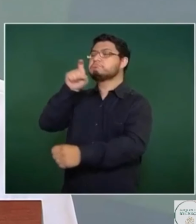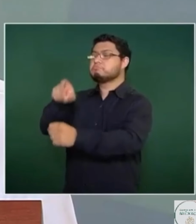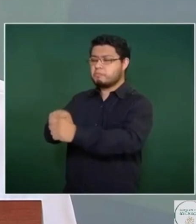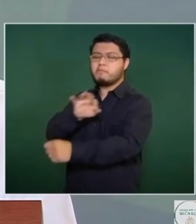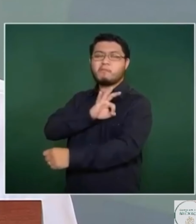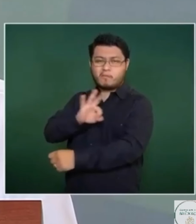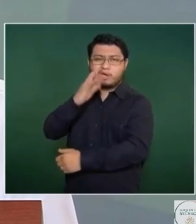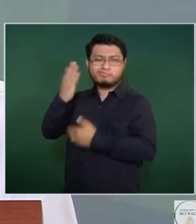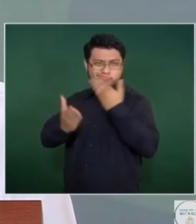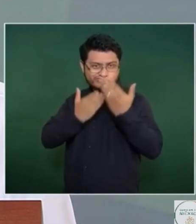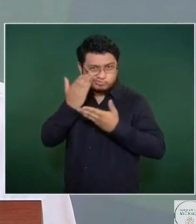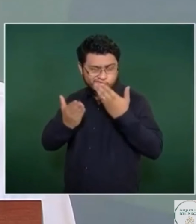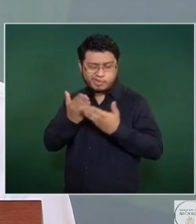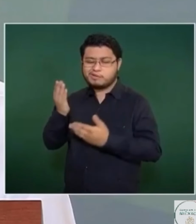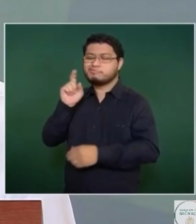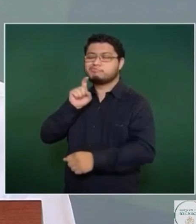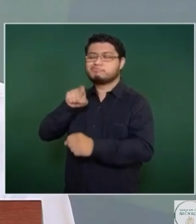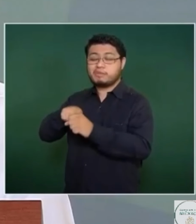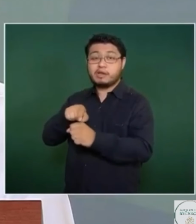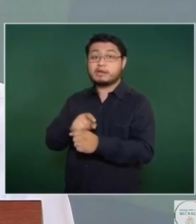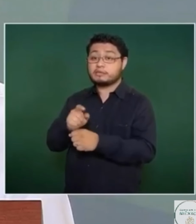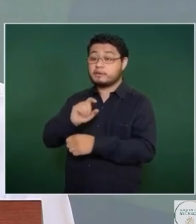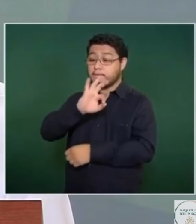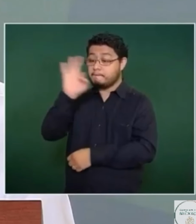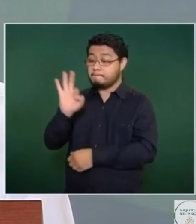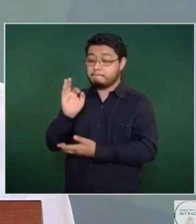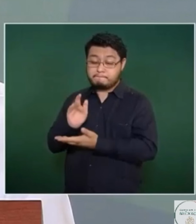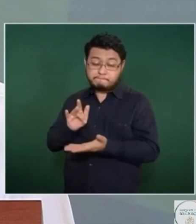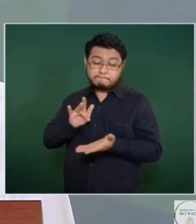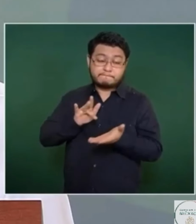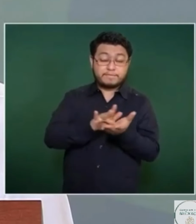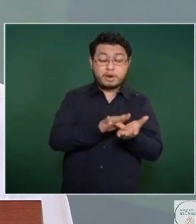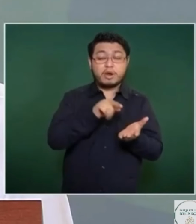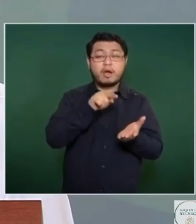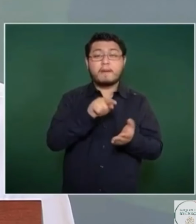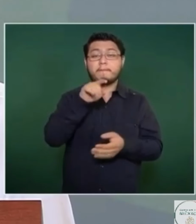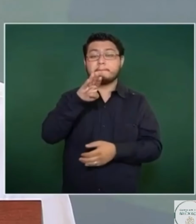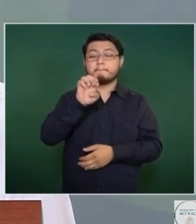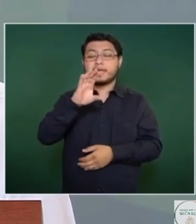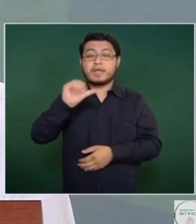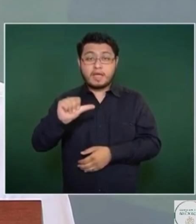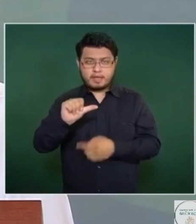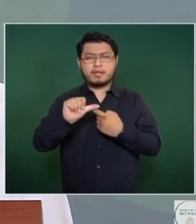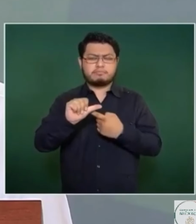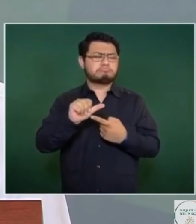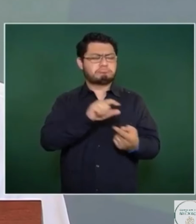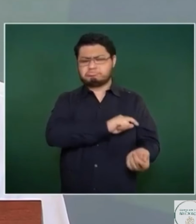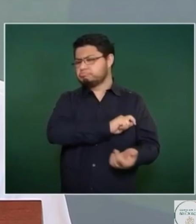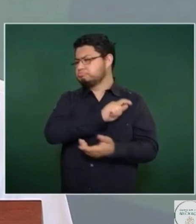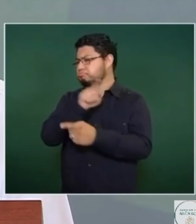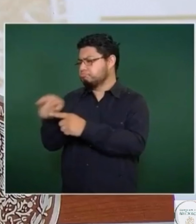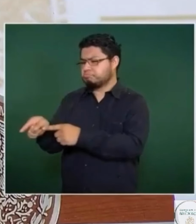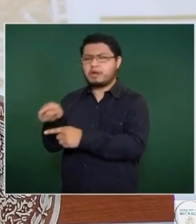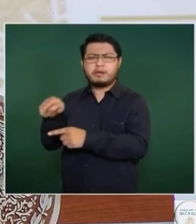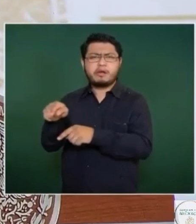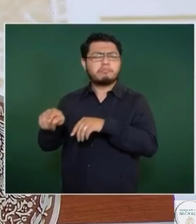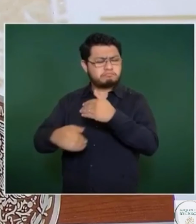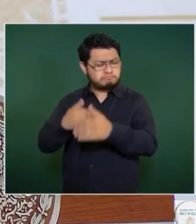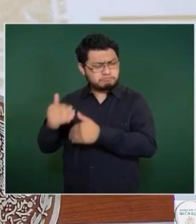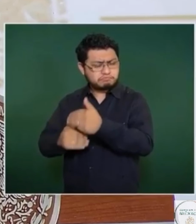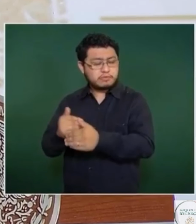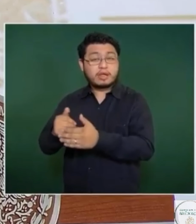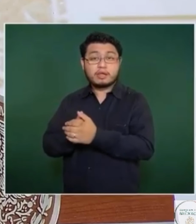privada o pública, reciben una beca del 100% de inscripción, del 100% de colegiatura y 2.600